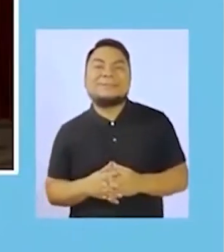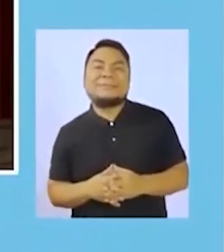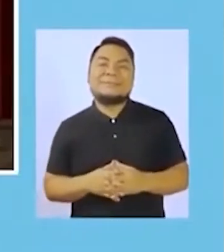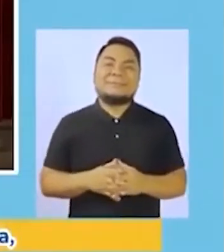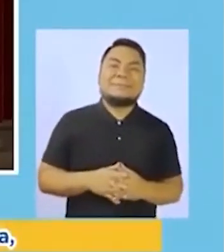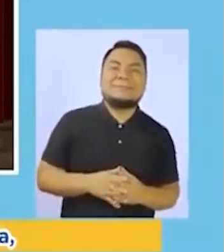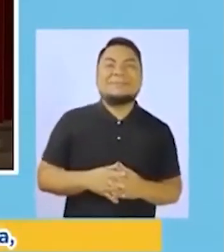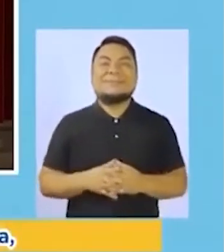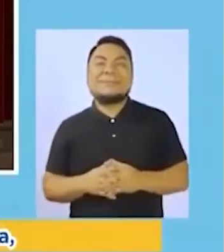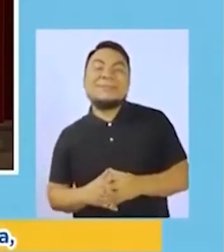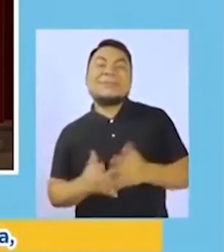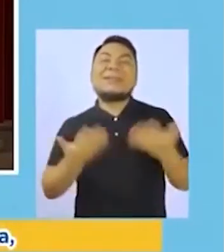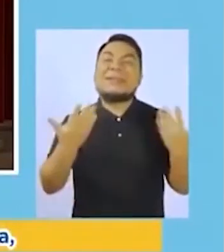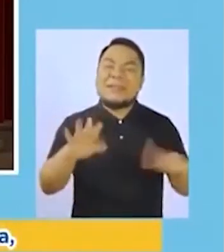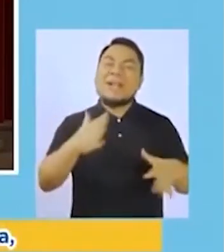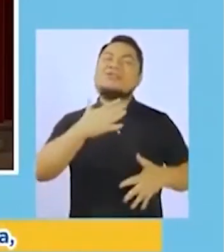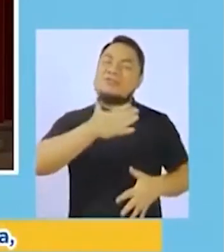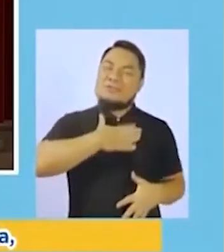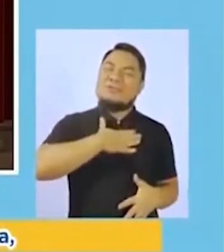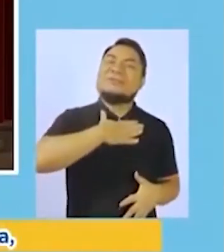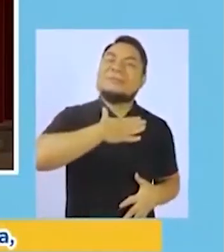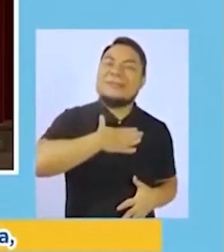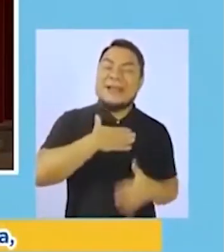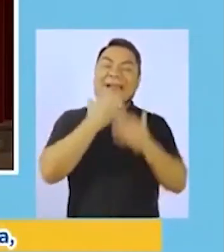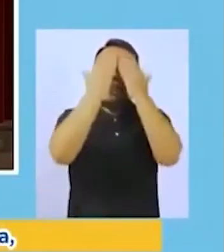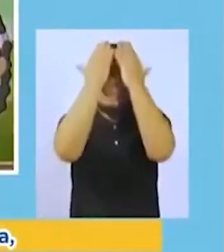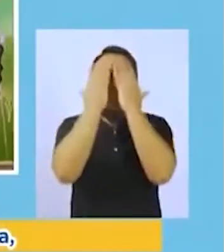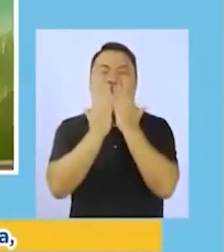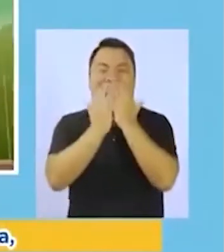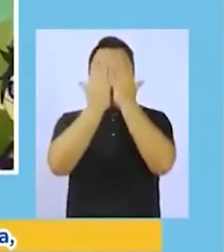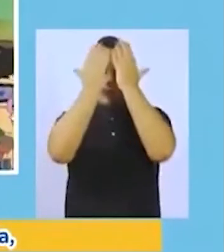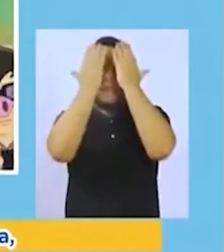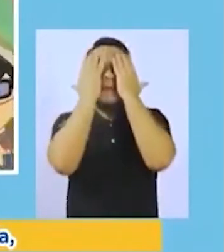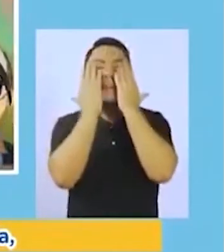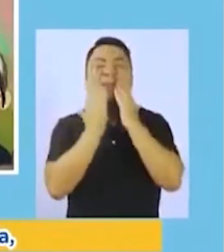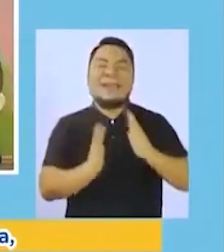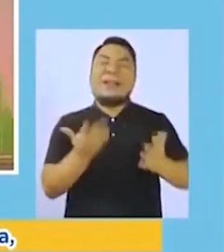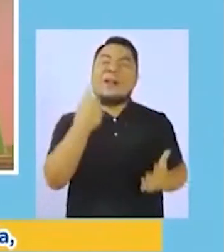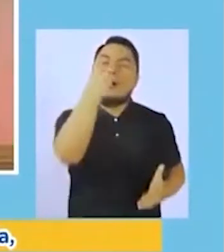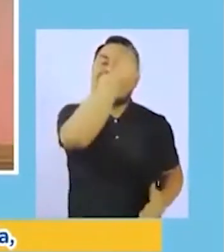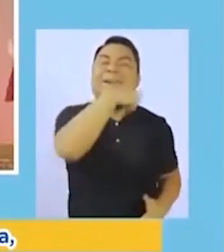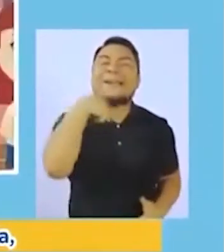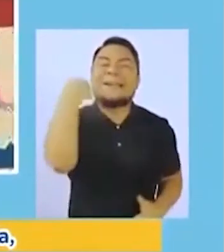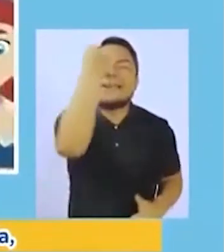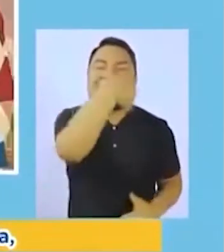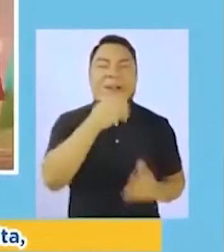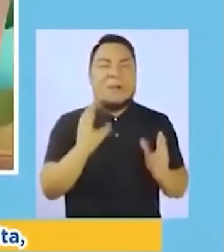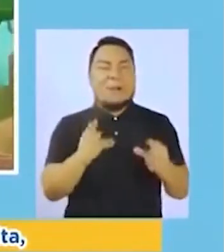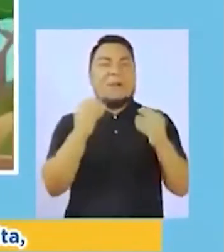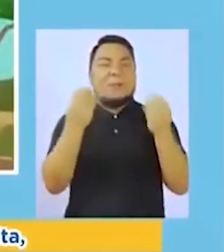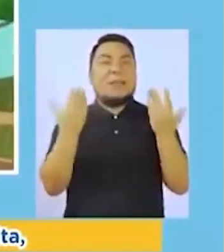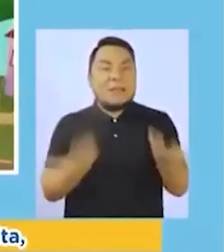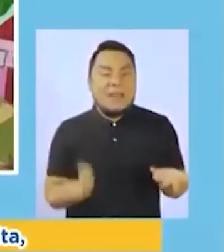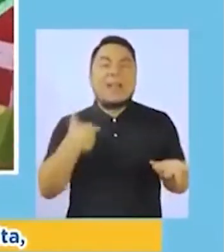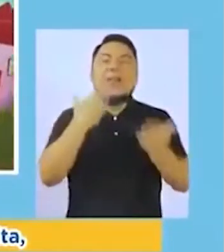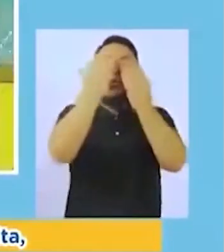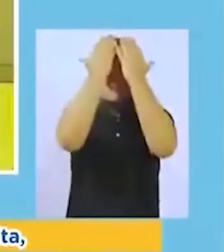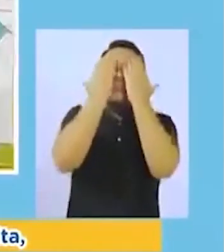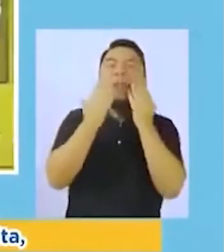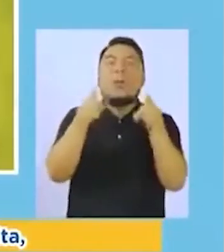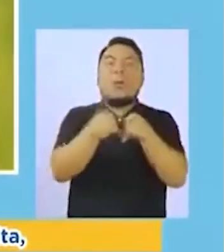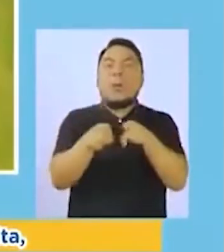la interpretación, el lenguaje de lenguas de señas peruanas, y el